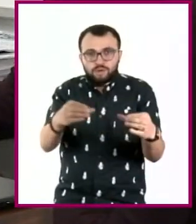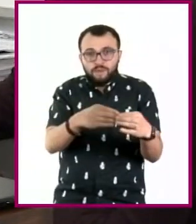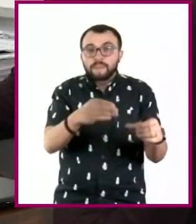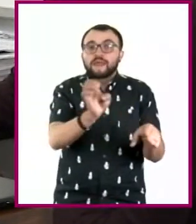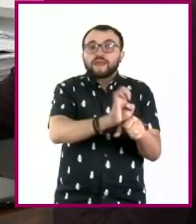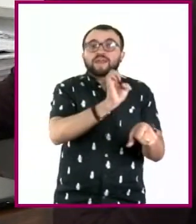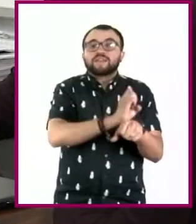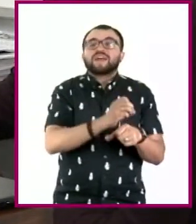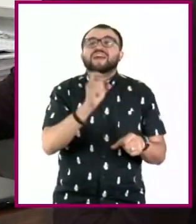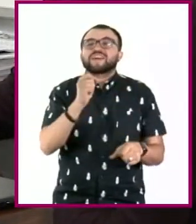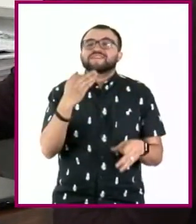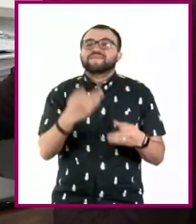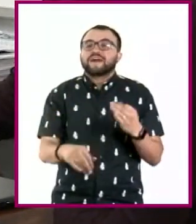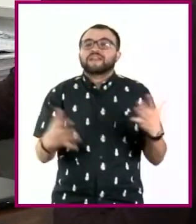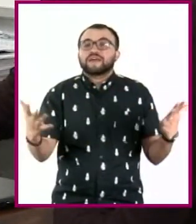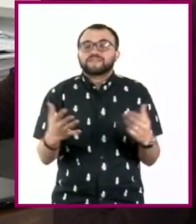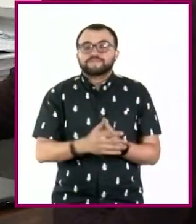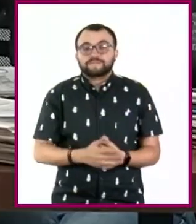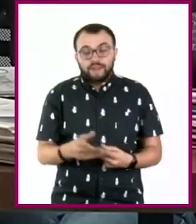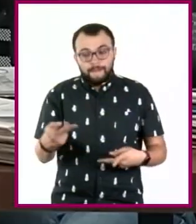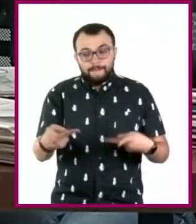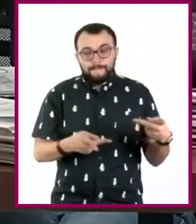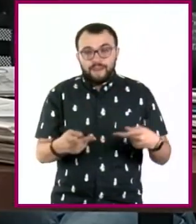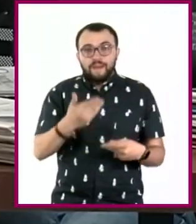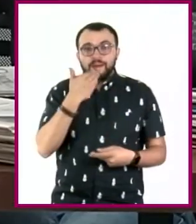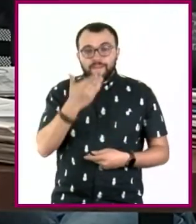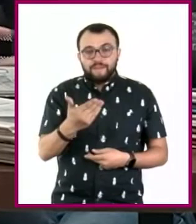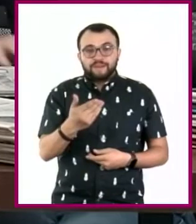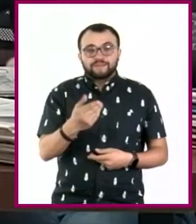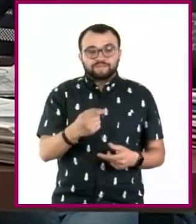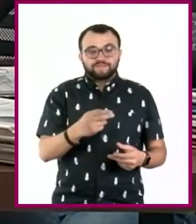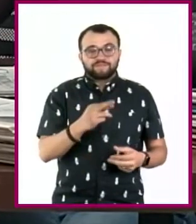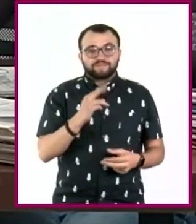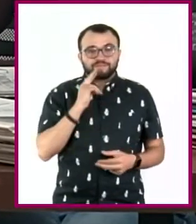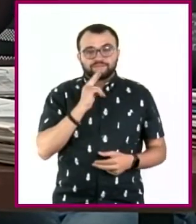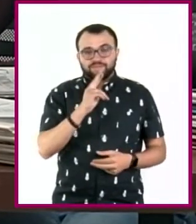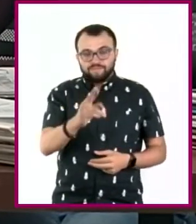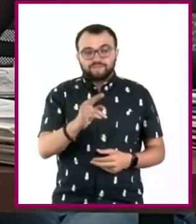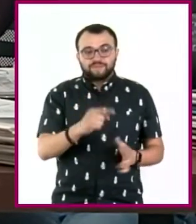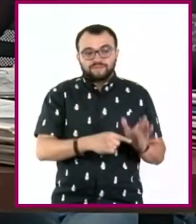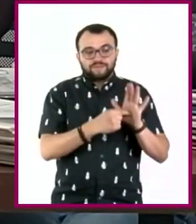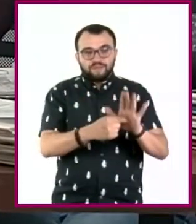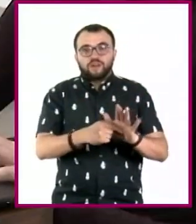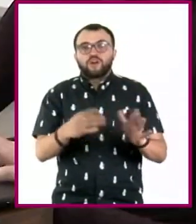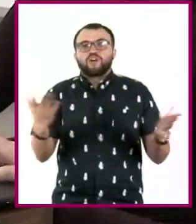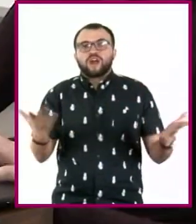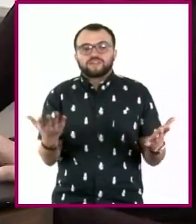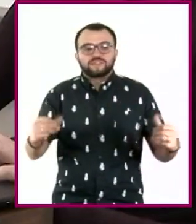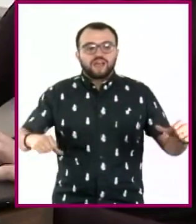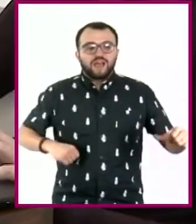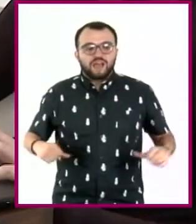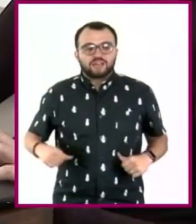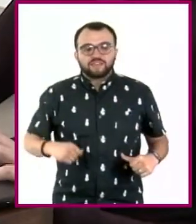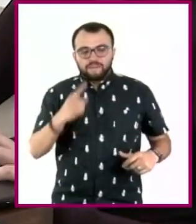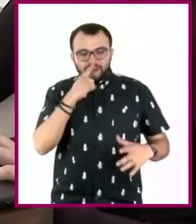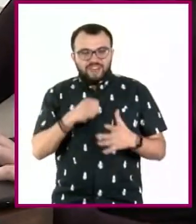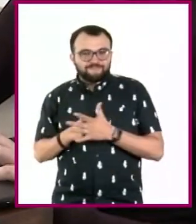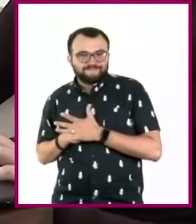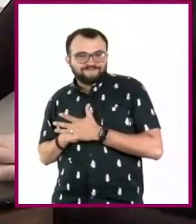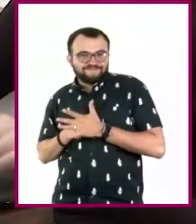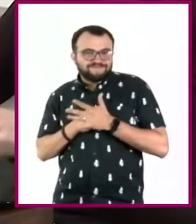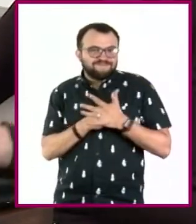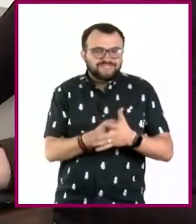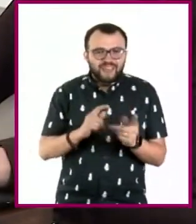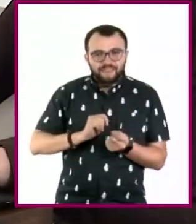Entonces lo que toca hacer es preparar muy bien este reportaje y convocar a tomar acciones que empujen transformaciones en la forma en que